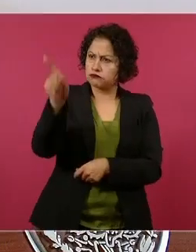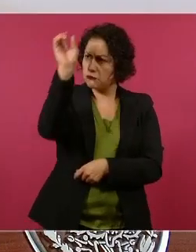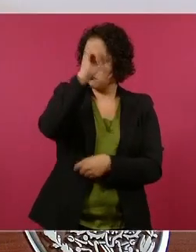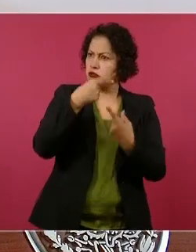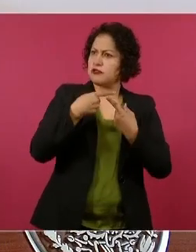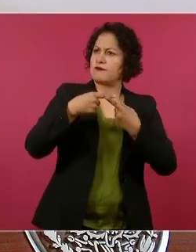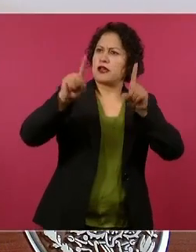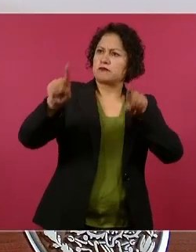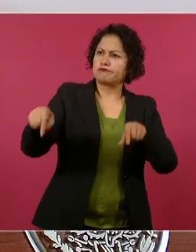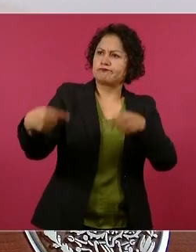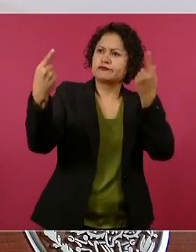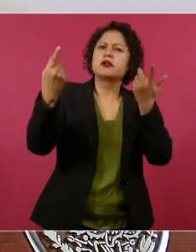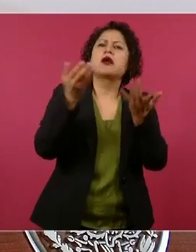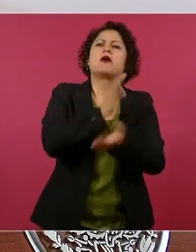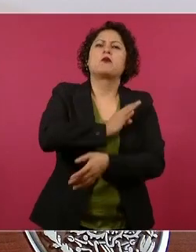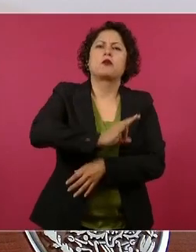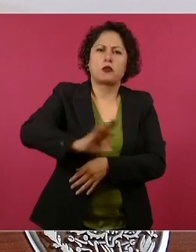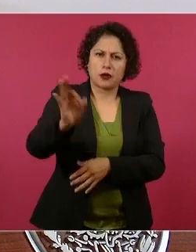Pero en el caso de